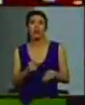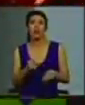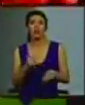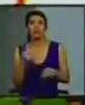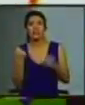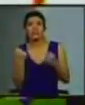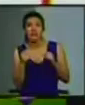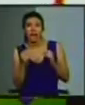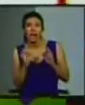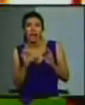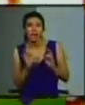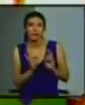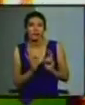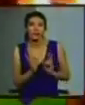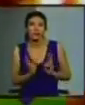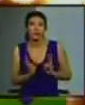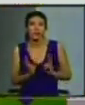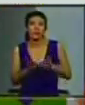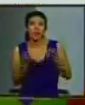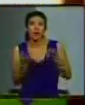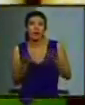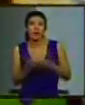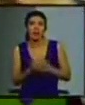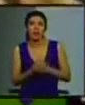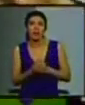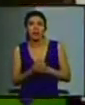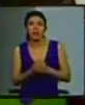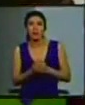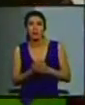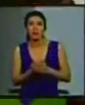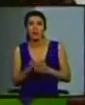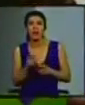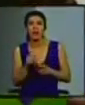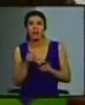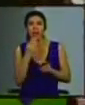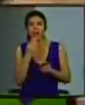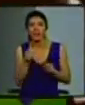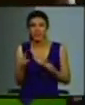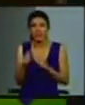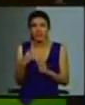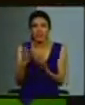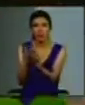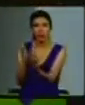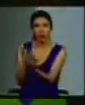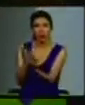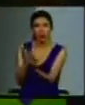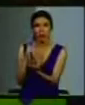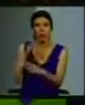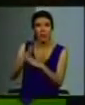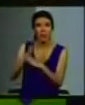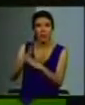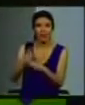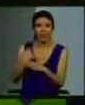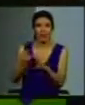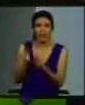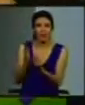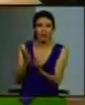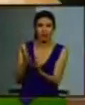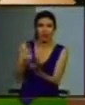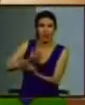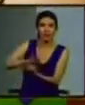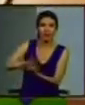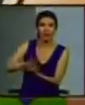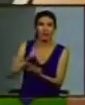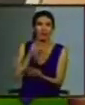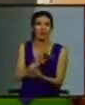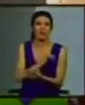y a tratar de salvar el portón acá, porque como es de madera, ya, entonces para que no se incendiara, aparte que